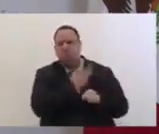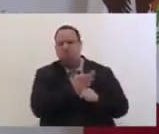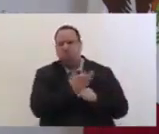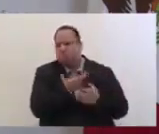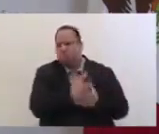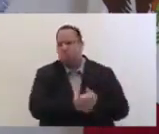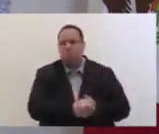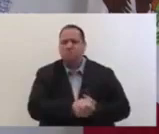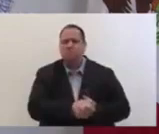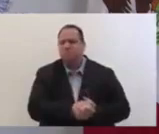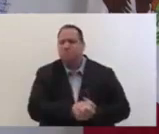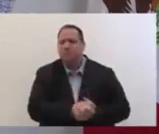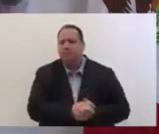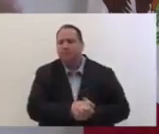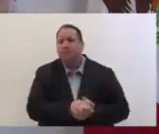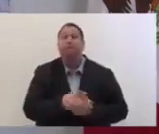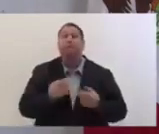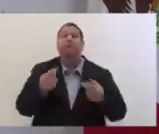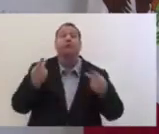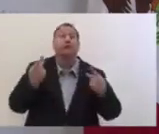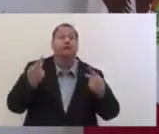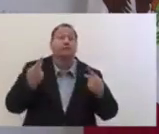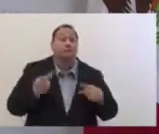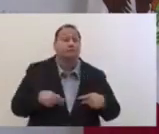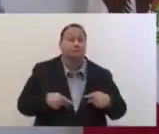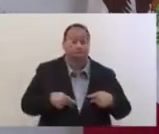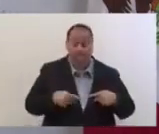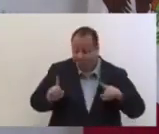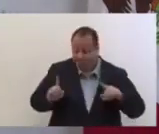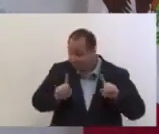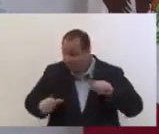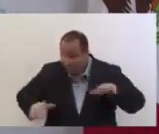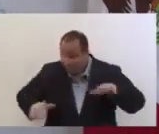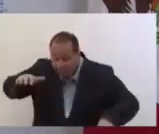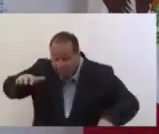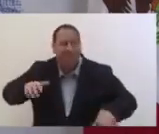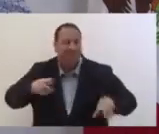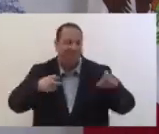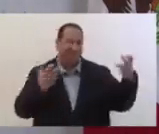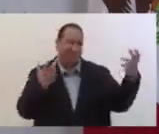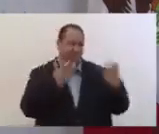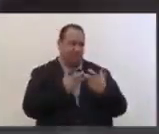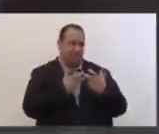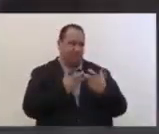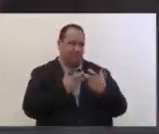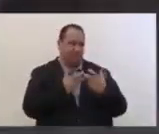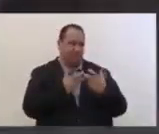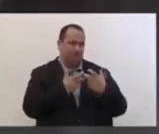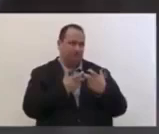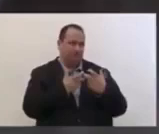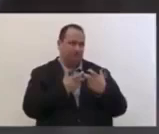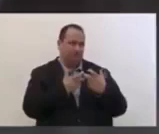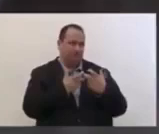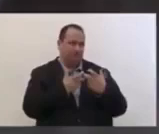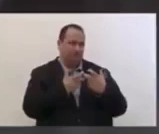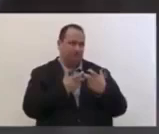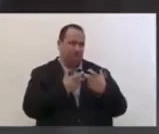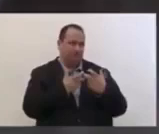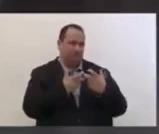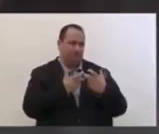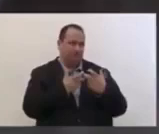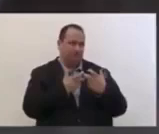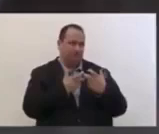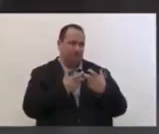Para donde están las personas en el agua, que es lo que habías comentado. Muchas gracias.